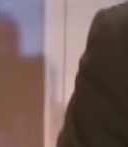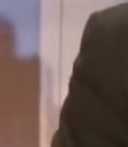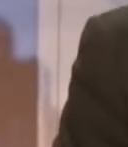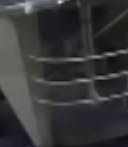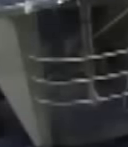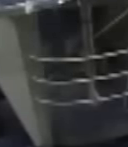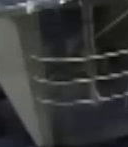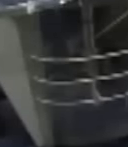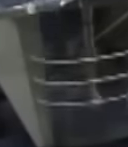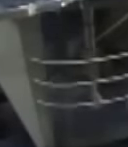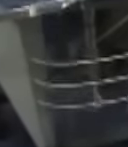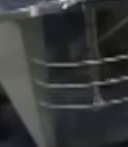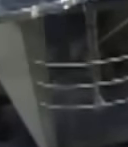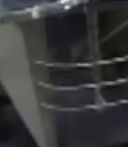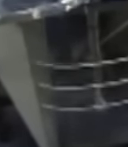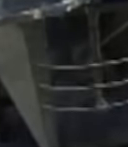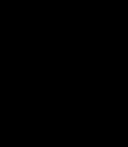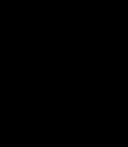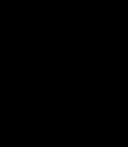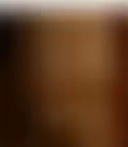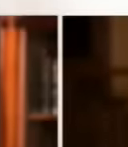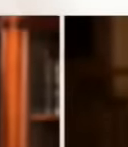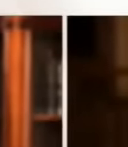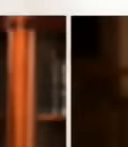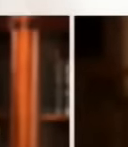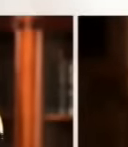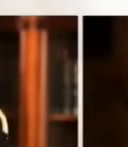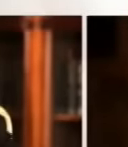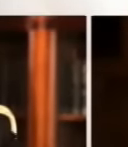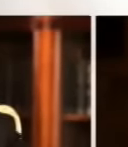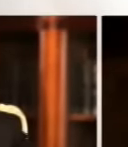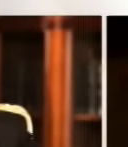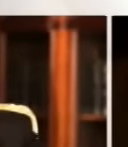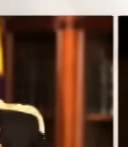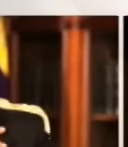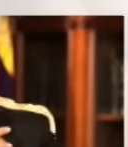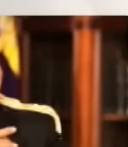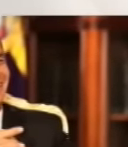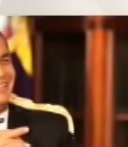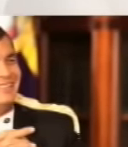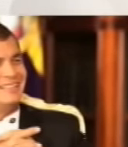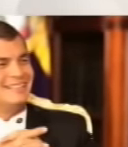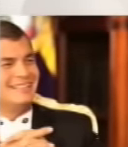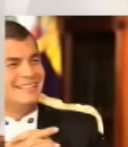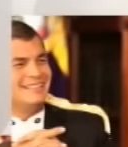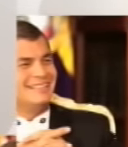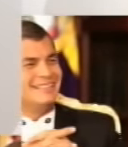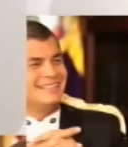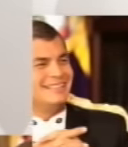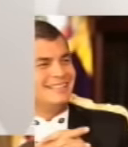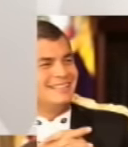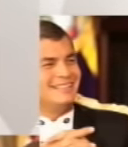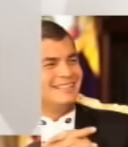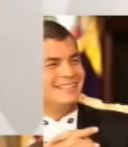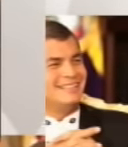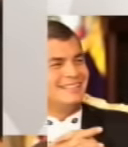trata importantes temas para el país. Diálogo con el presidente. Hoy, 21 horas.